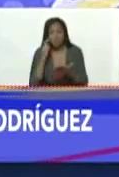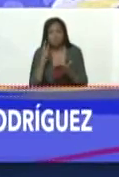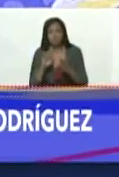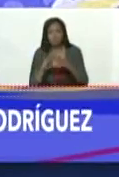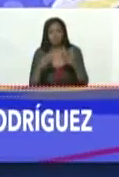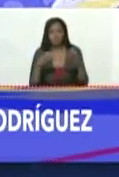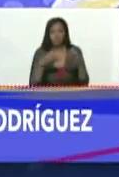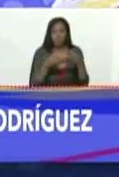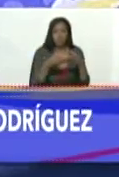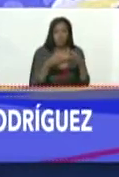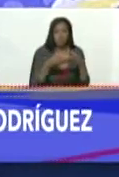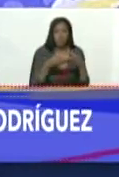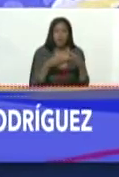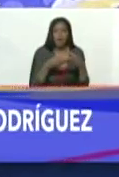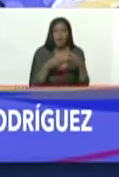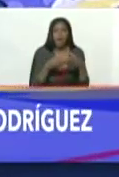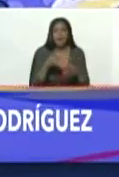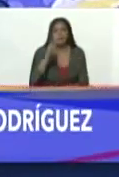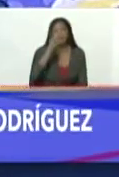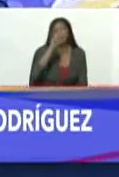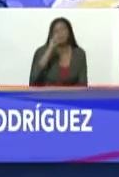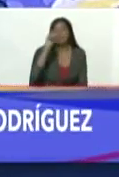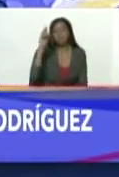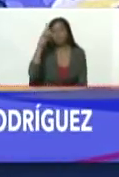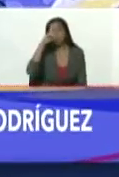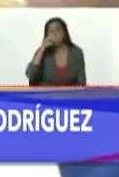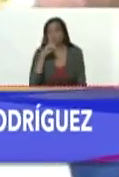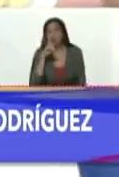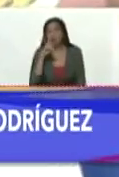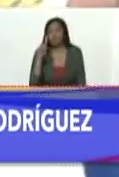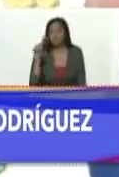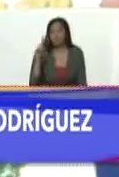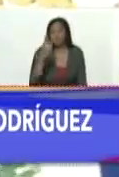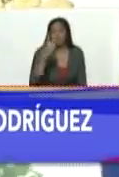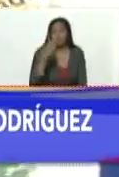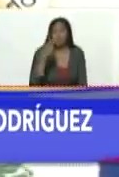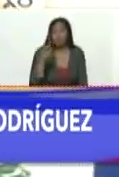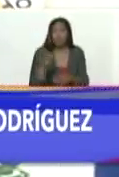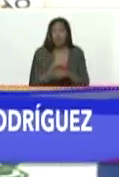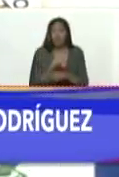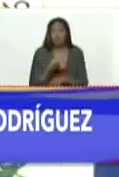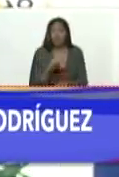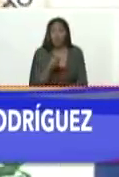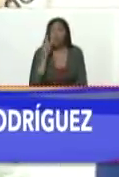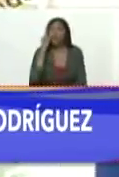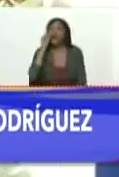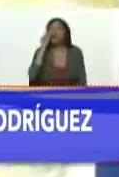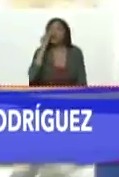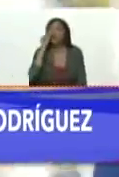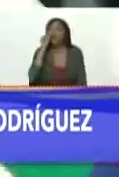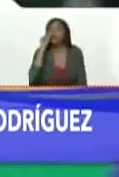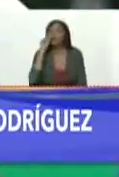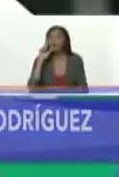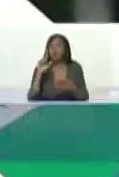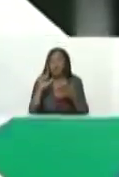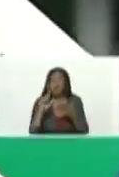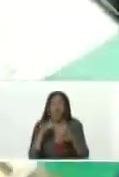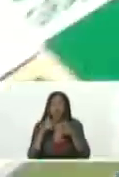colección Bicentenario, para primer grado, el Cardenalito, Lengua y